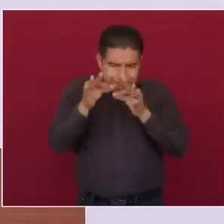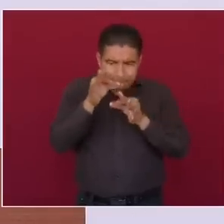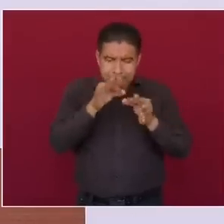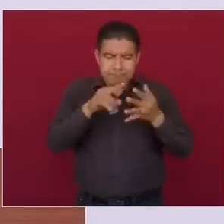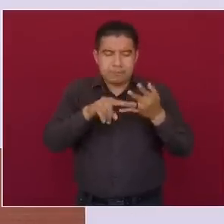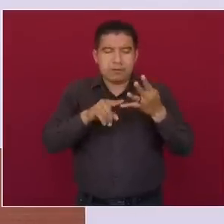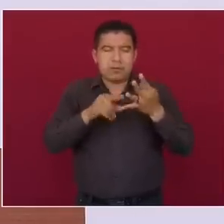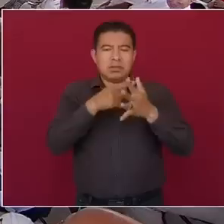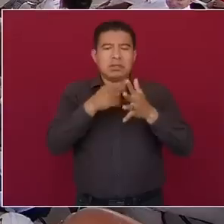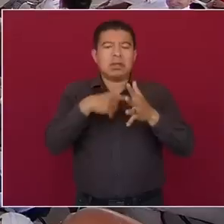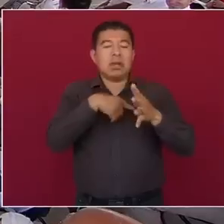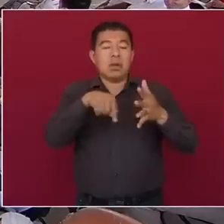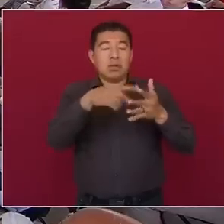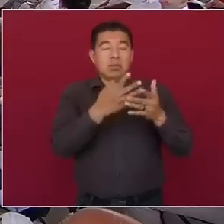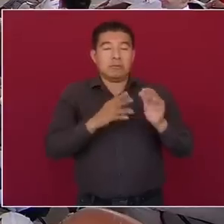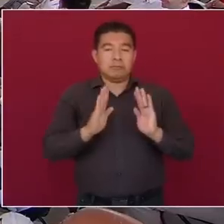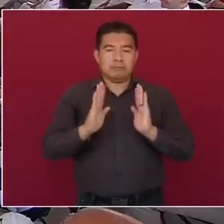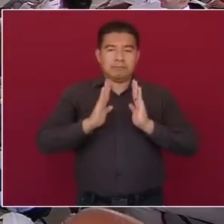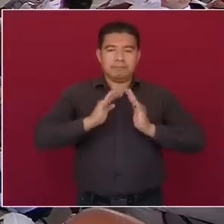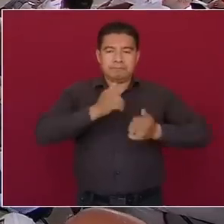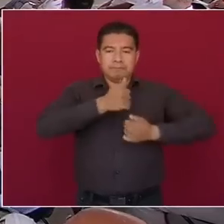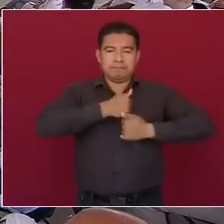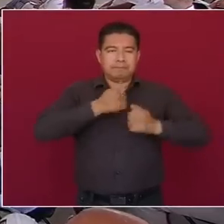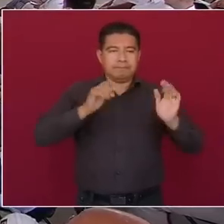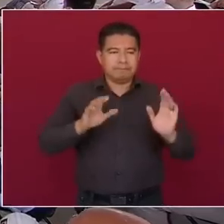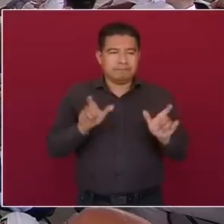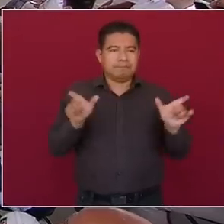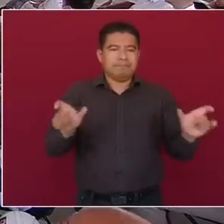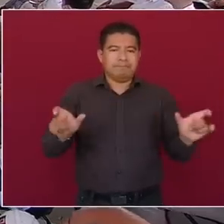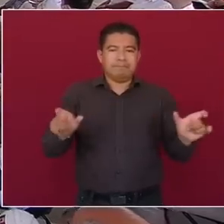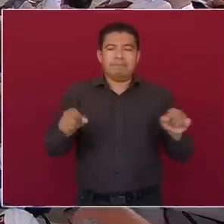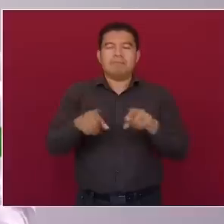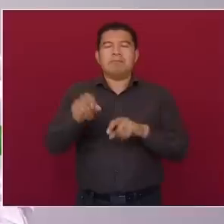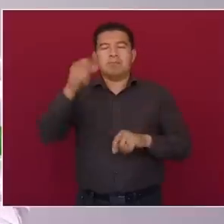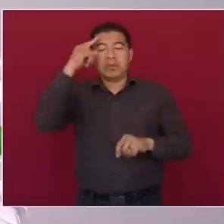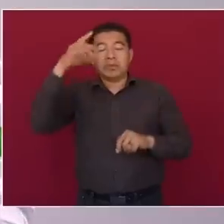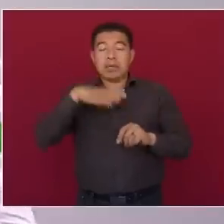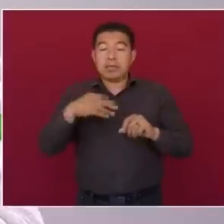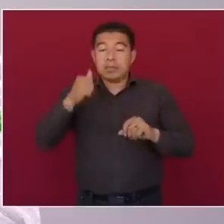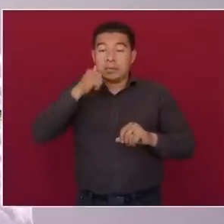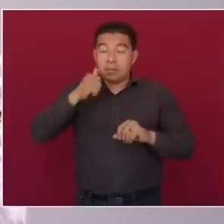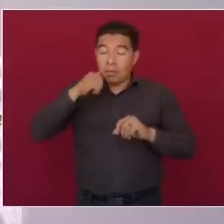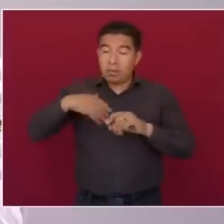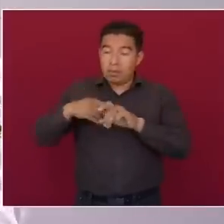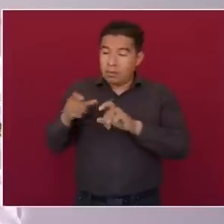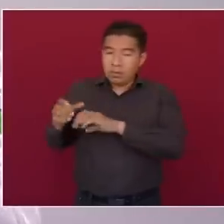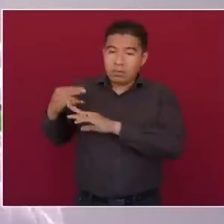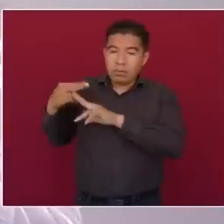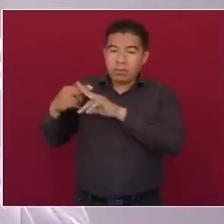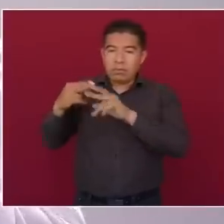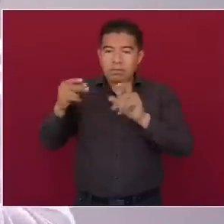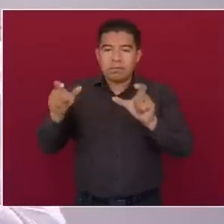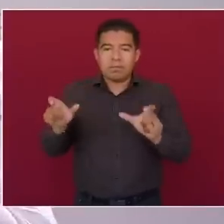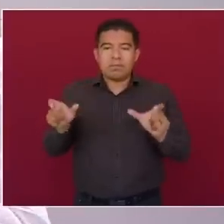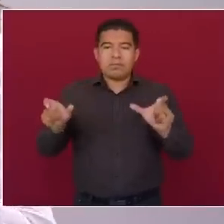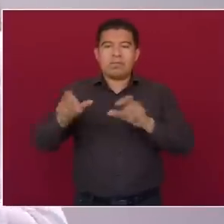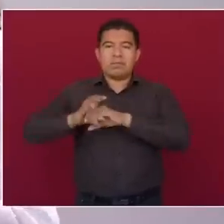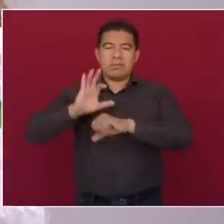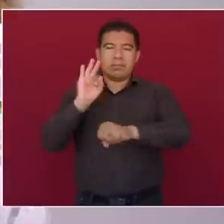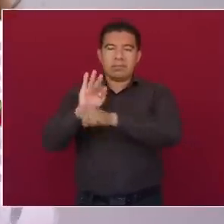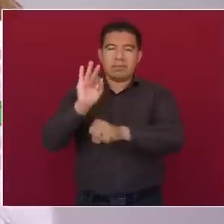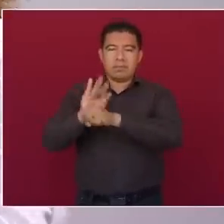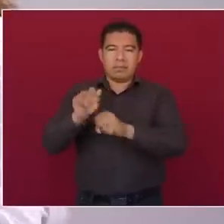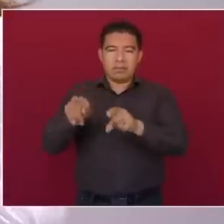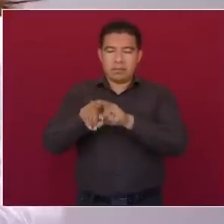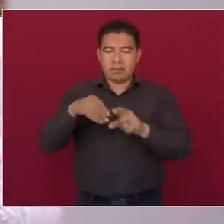custodia, que está a cargo de la Secretaría de Marina, quien nos ha apoyado y cuidado en todo este tiempo, así